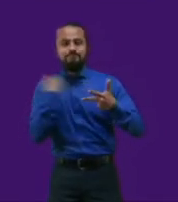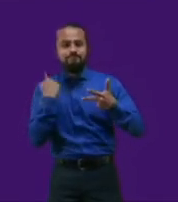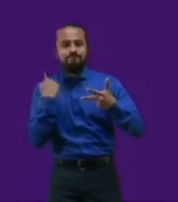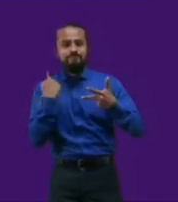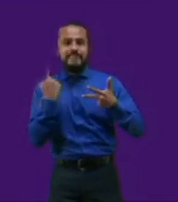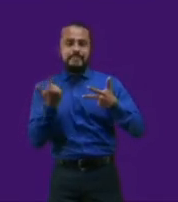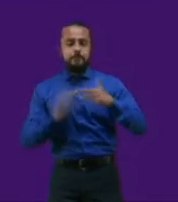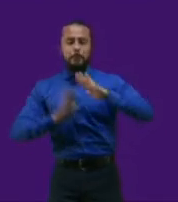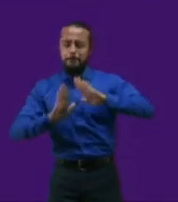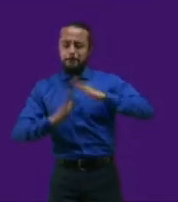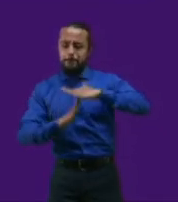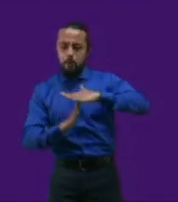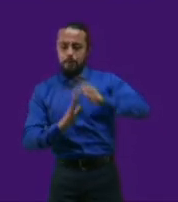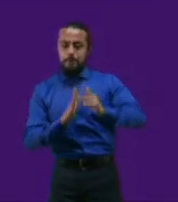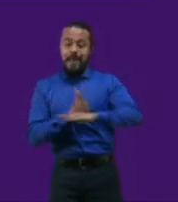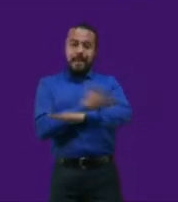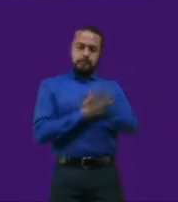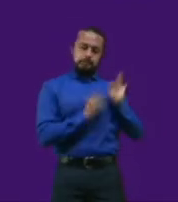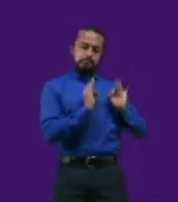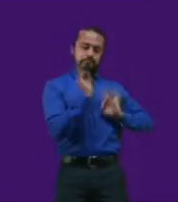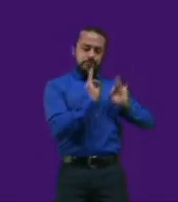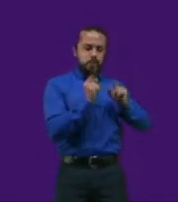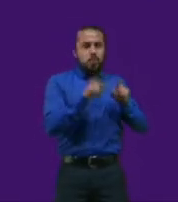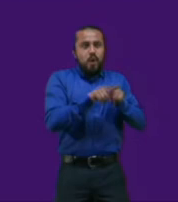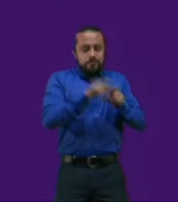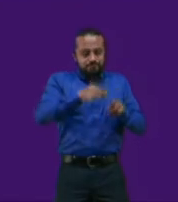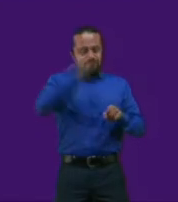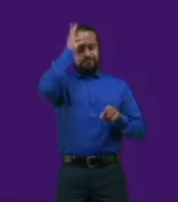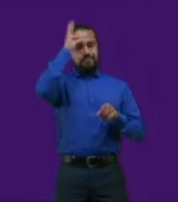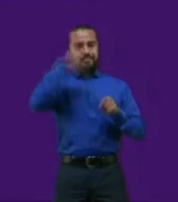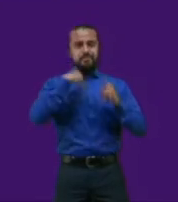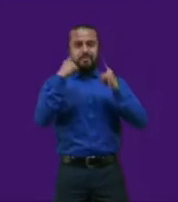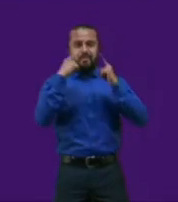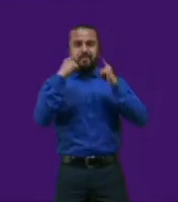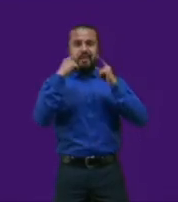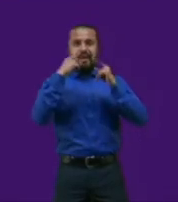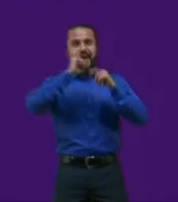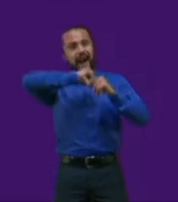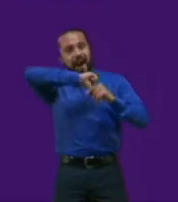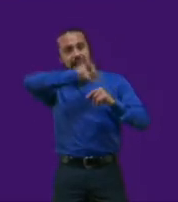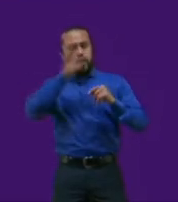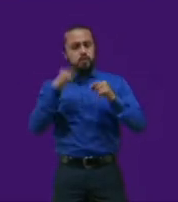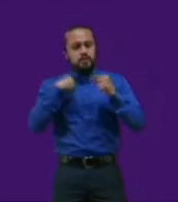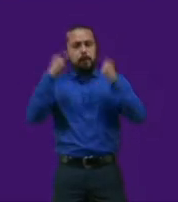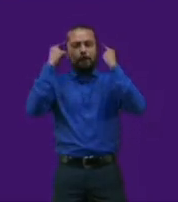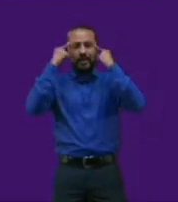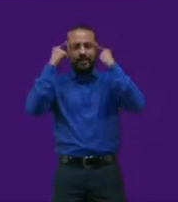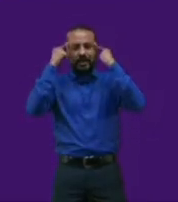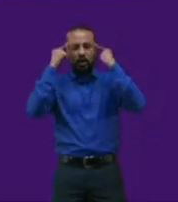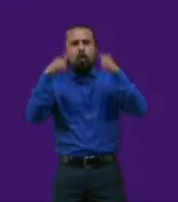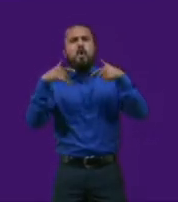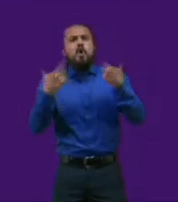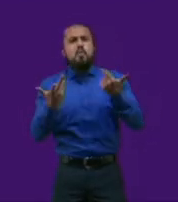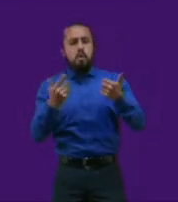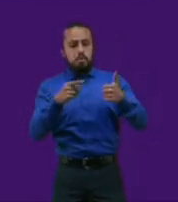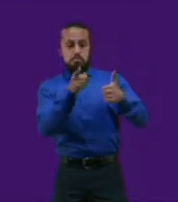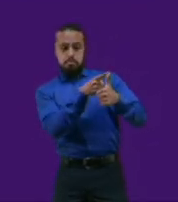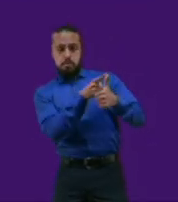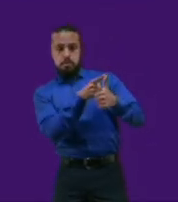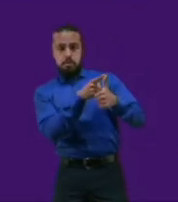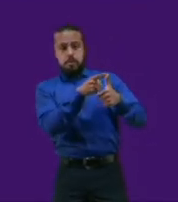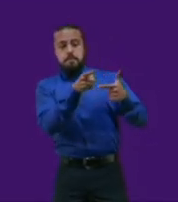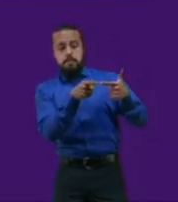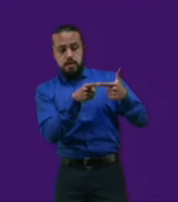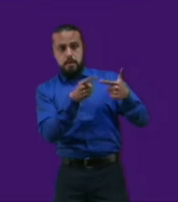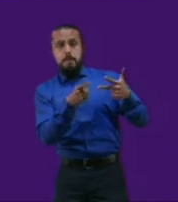Entonces, tener claro, pues esto puede ser un poquito después, pero ir pensando cómo voy a hacer para llegar a esos primeros